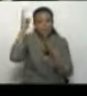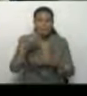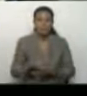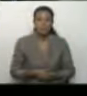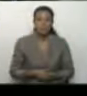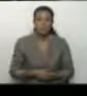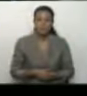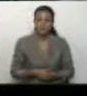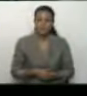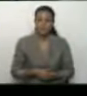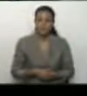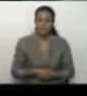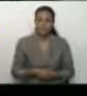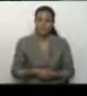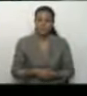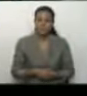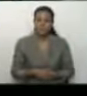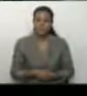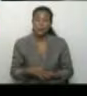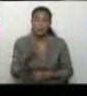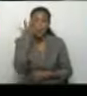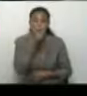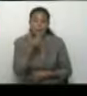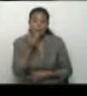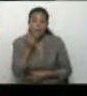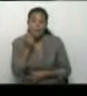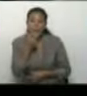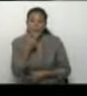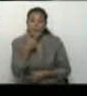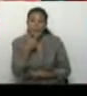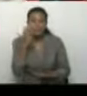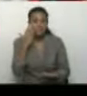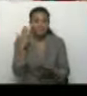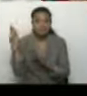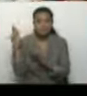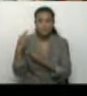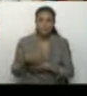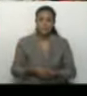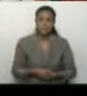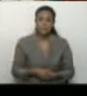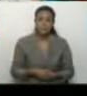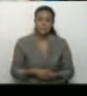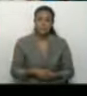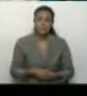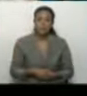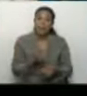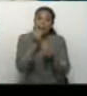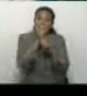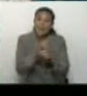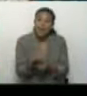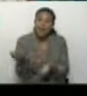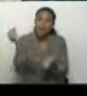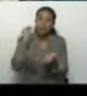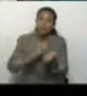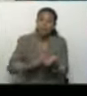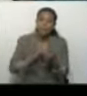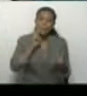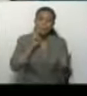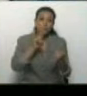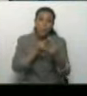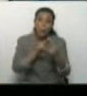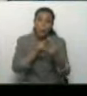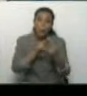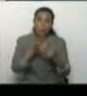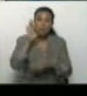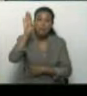con Luna, con esta juventud hermosa, ¿ah? Y espero verlos a ustedes como